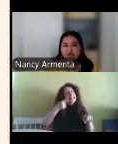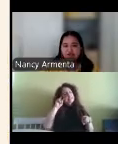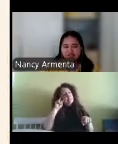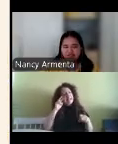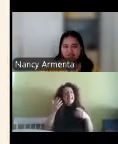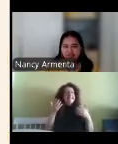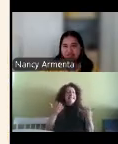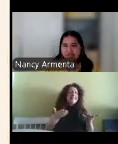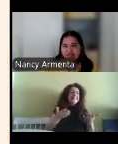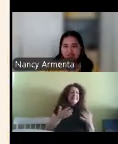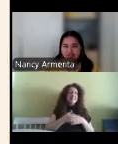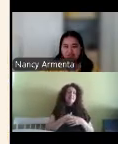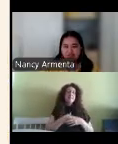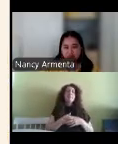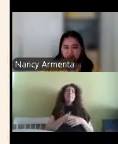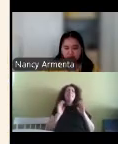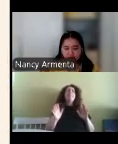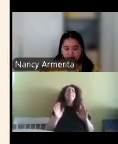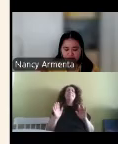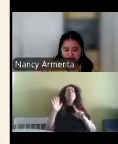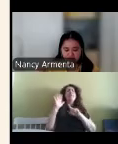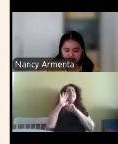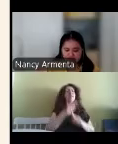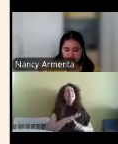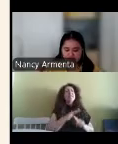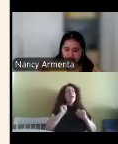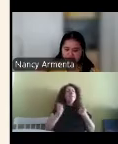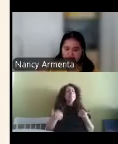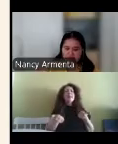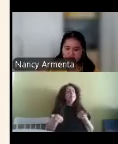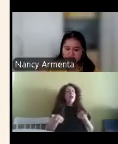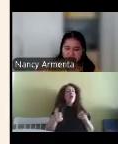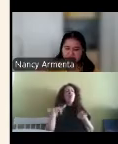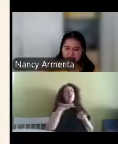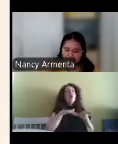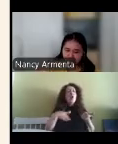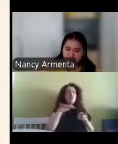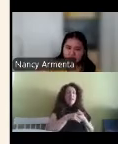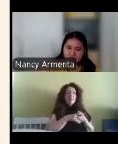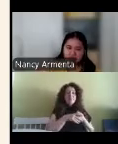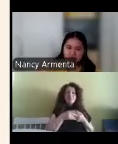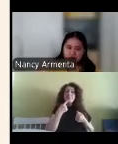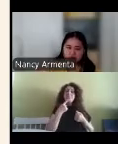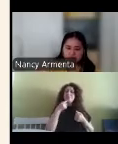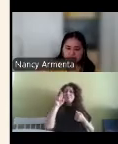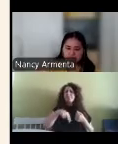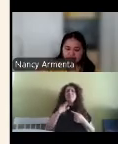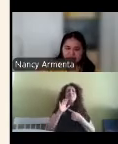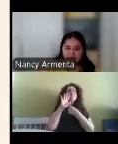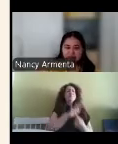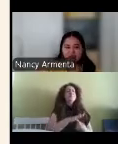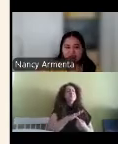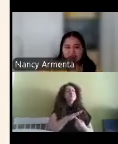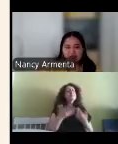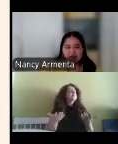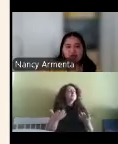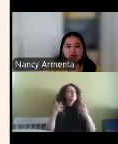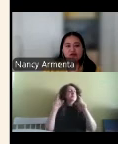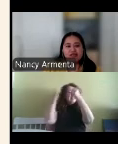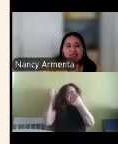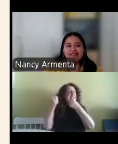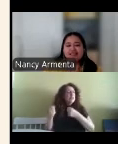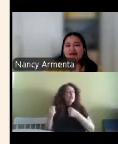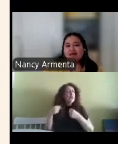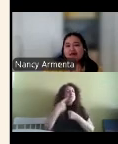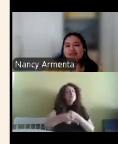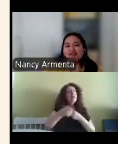¿Y dónde es que empieza la discriminación? ¿Por qué podemos hablar de discriminación institucional? Esto tiene que ver